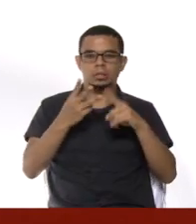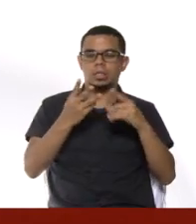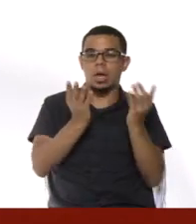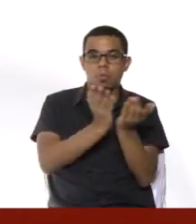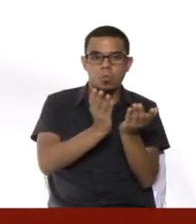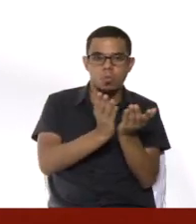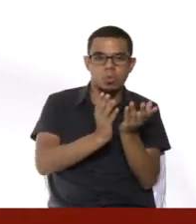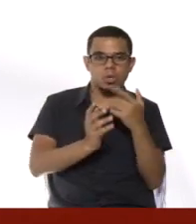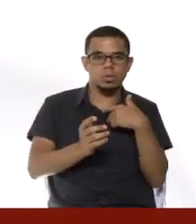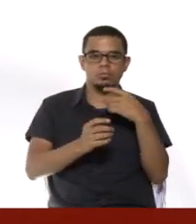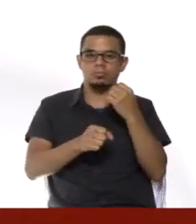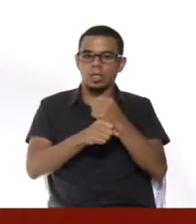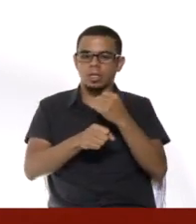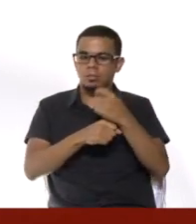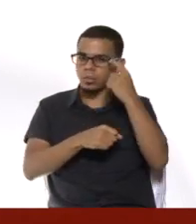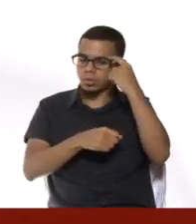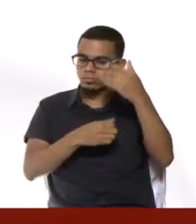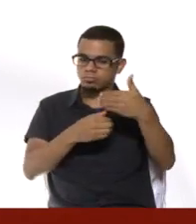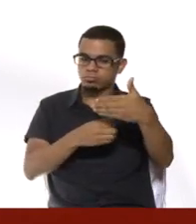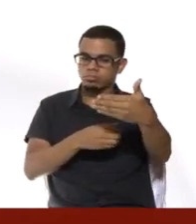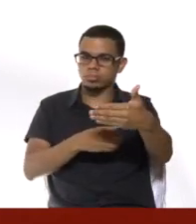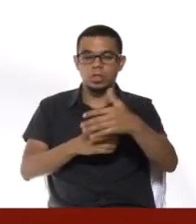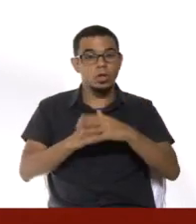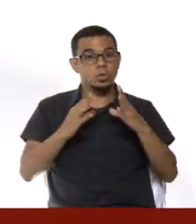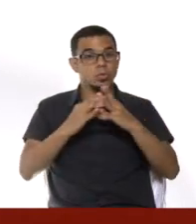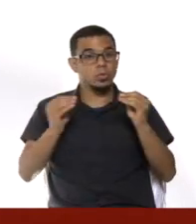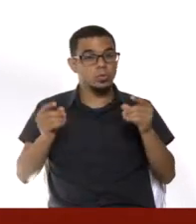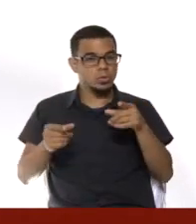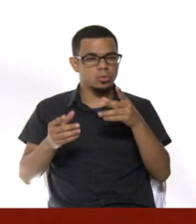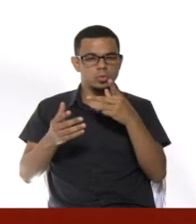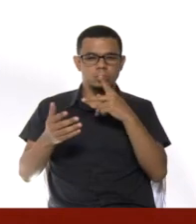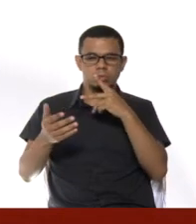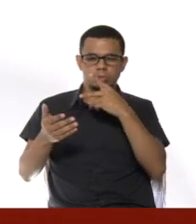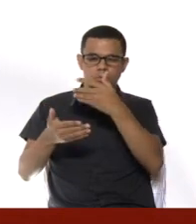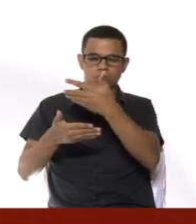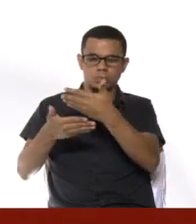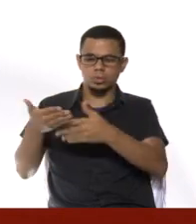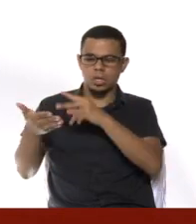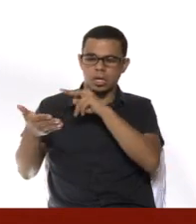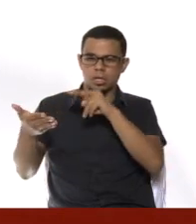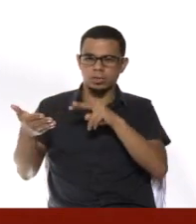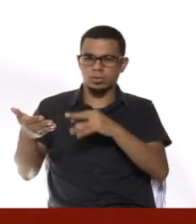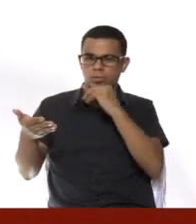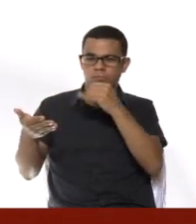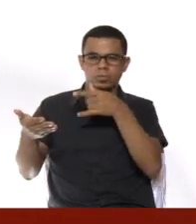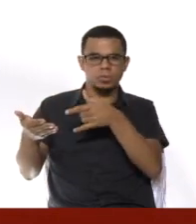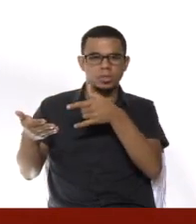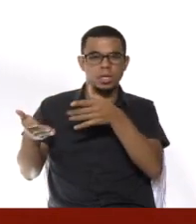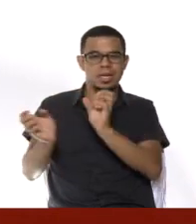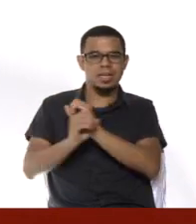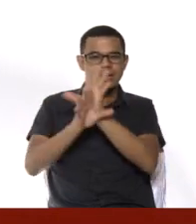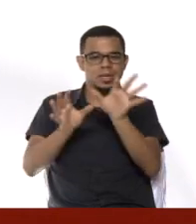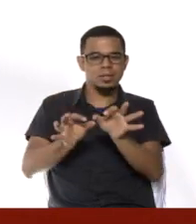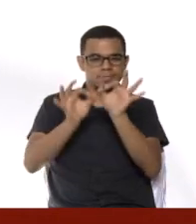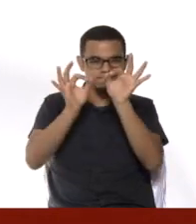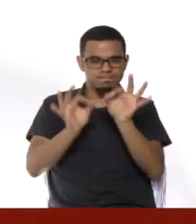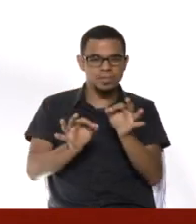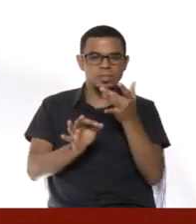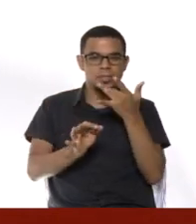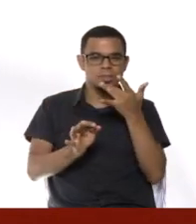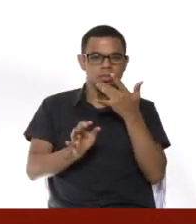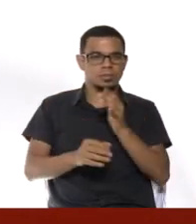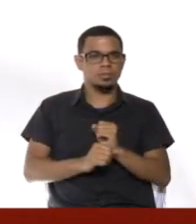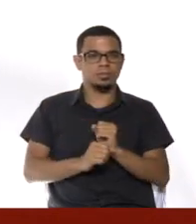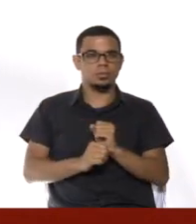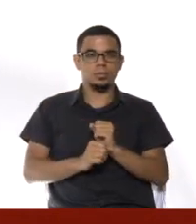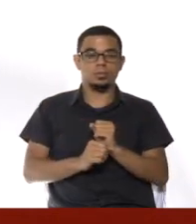día a día de nuestra institución. Todos estos textos informativos los podemos elaborar de manera clara y sencilla,